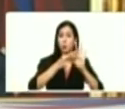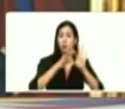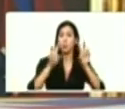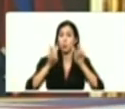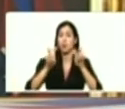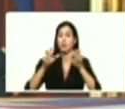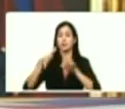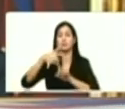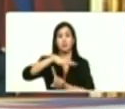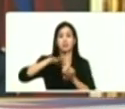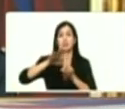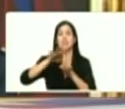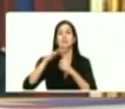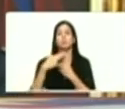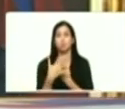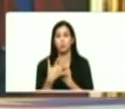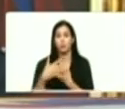situación